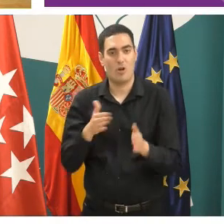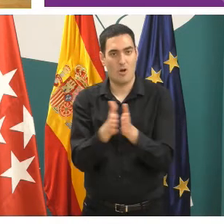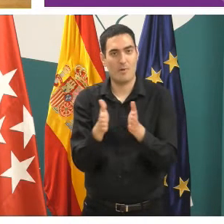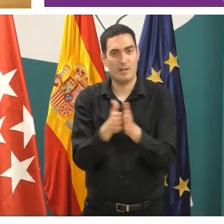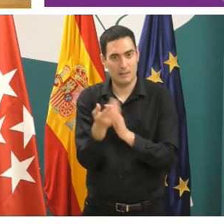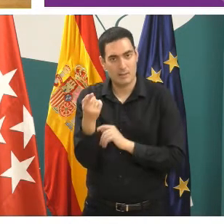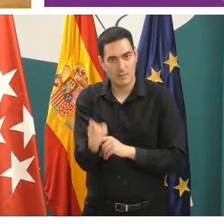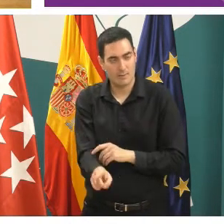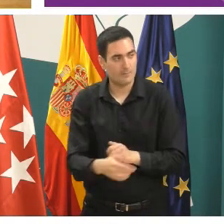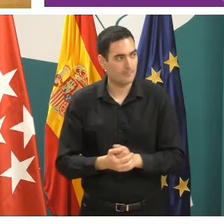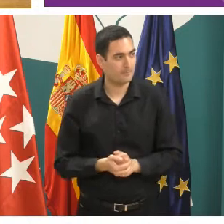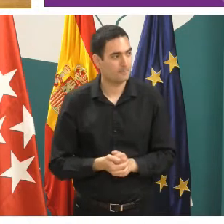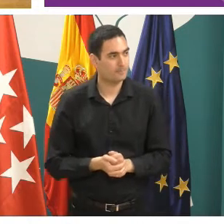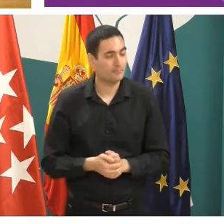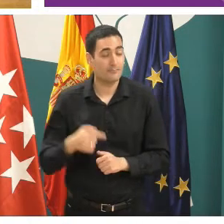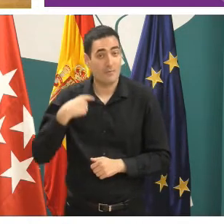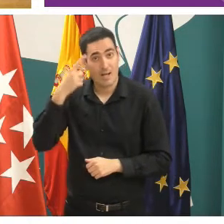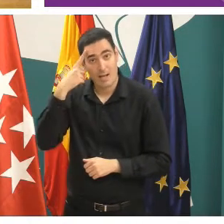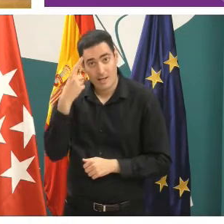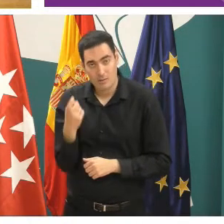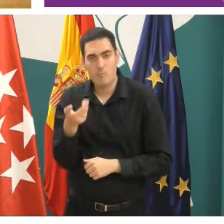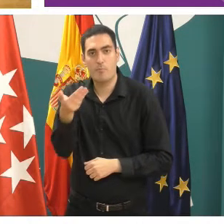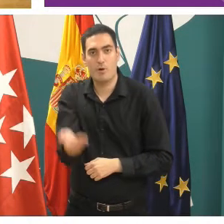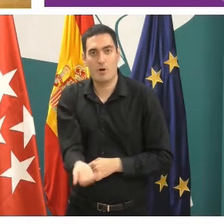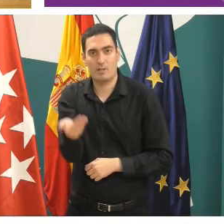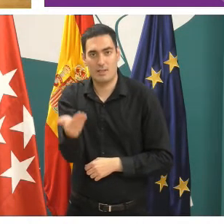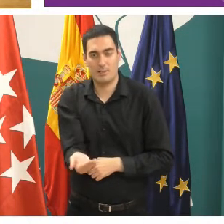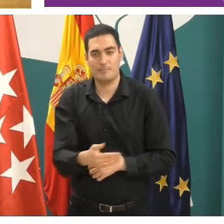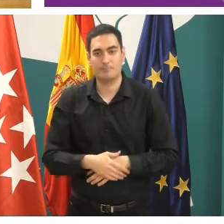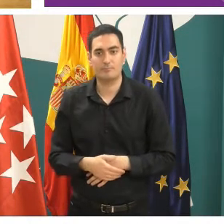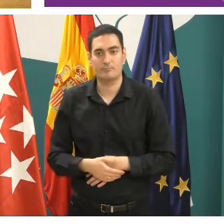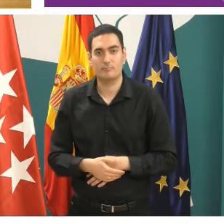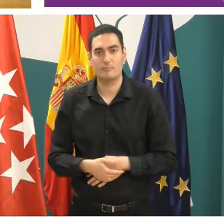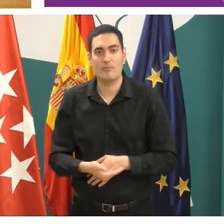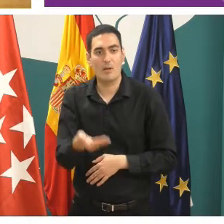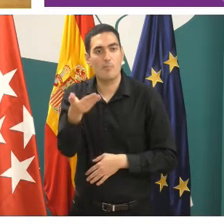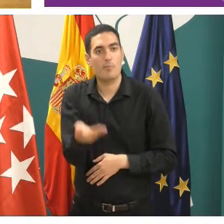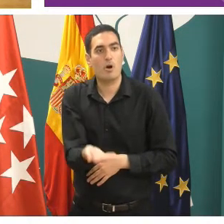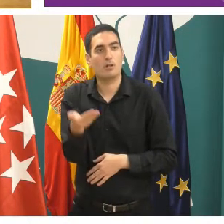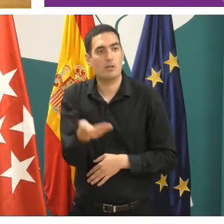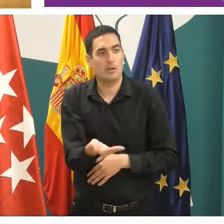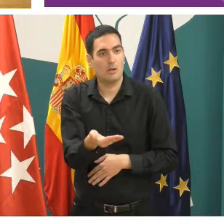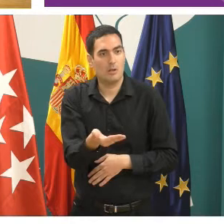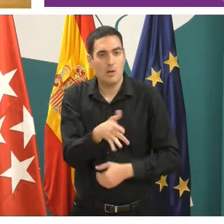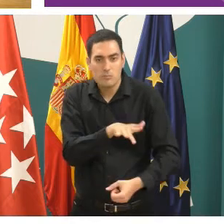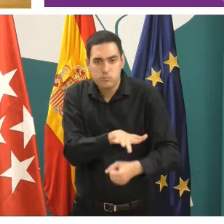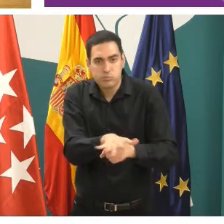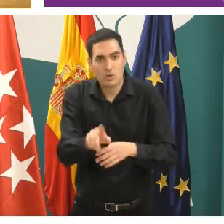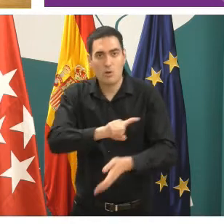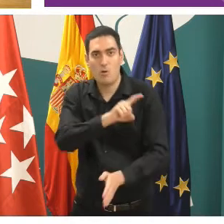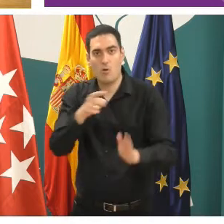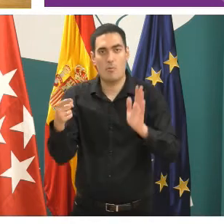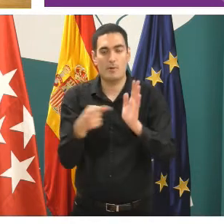también. Creo que es importante que abordemos de forma integral, ¿no? Es